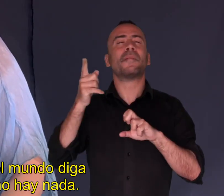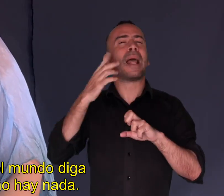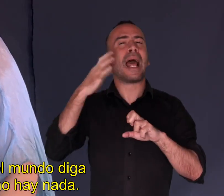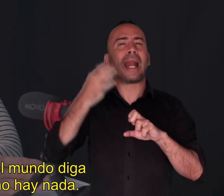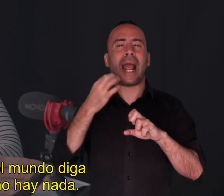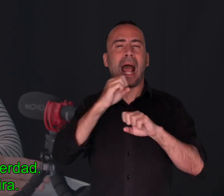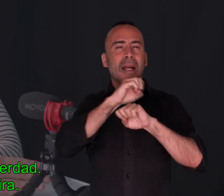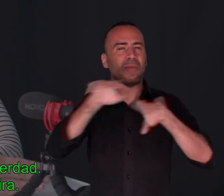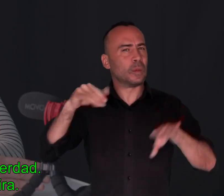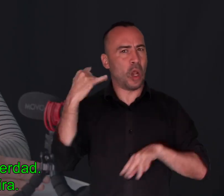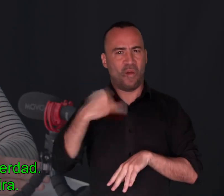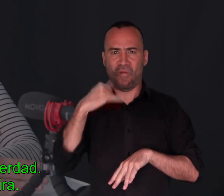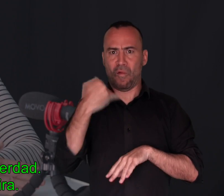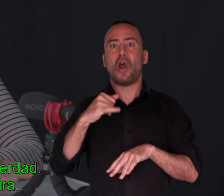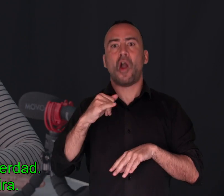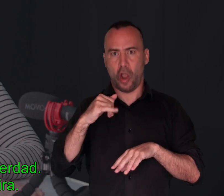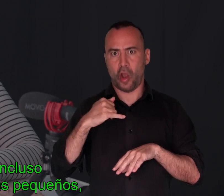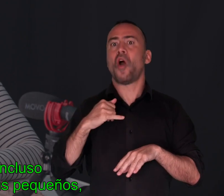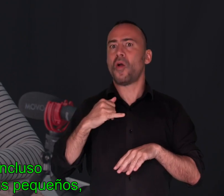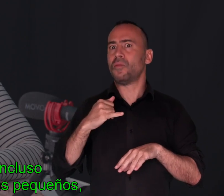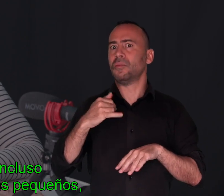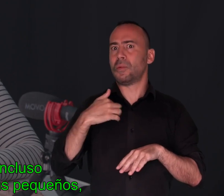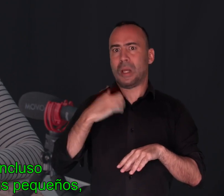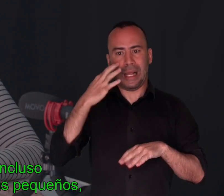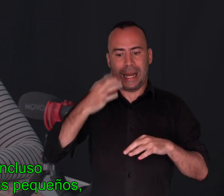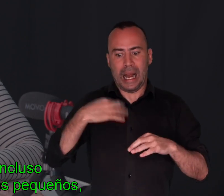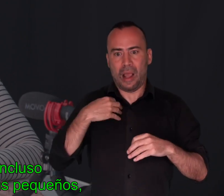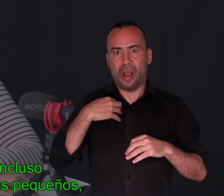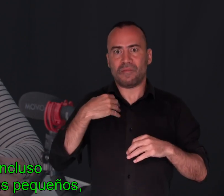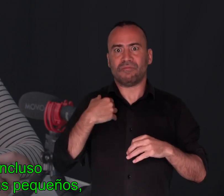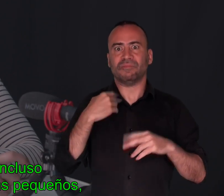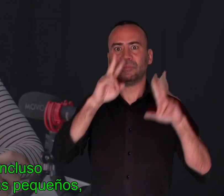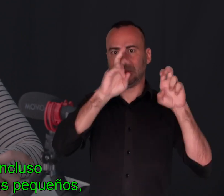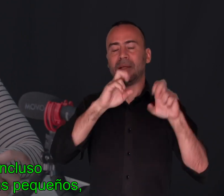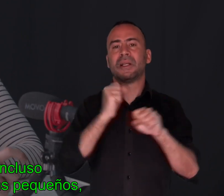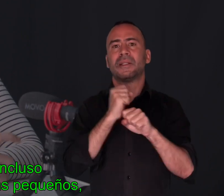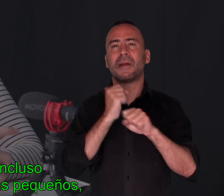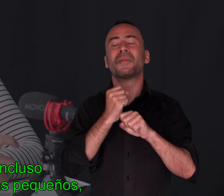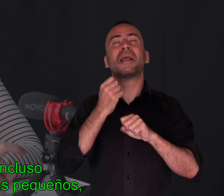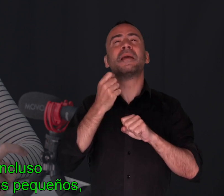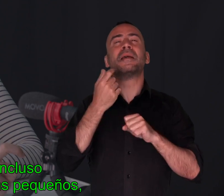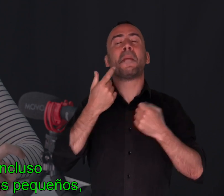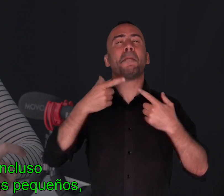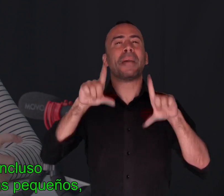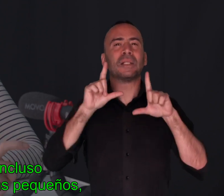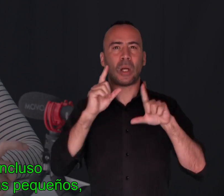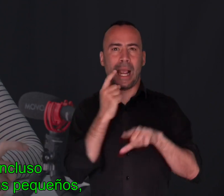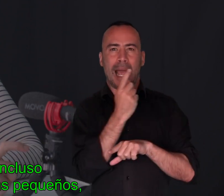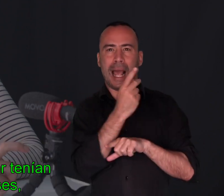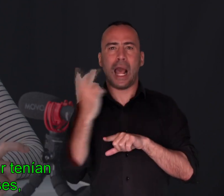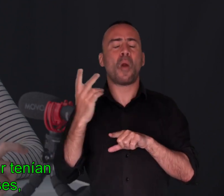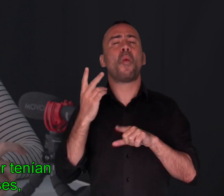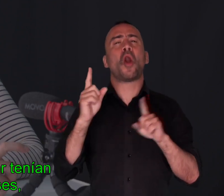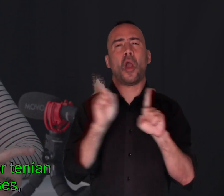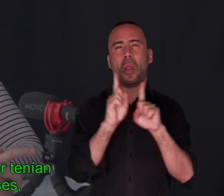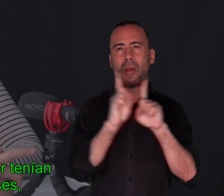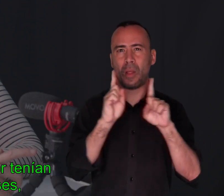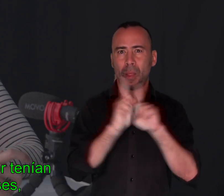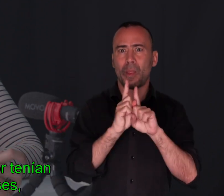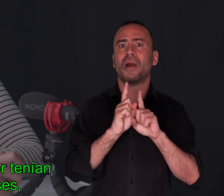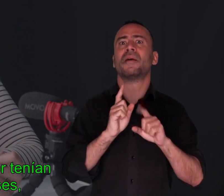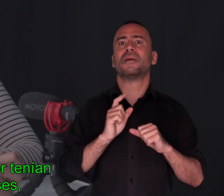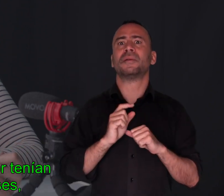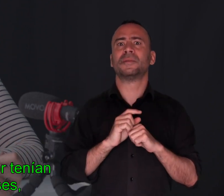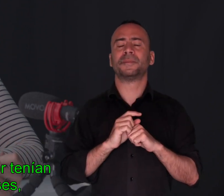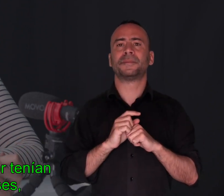mucho no no no no no no es verdad es mentira y además eh incluso los personajes más pequeños que a lo mejor